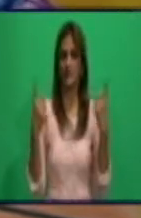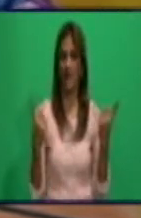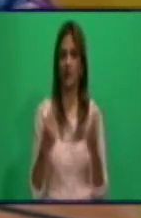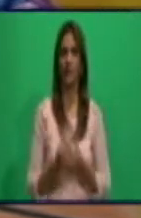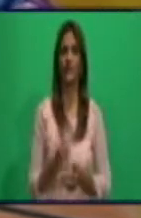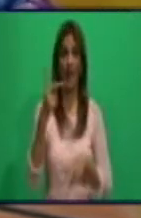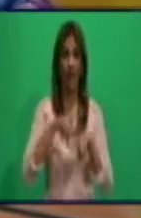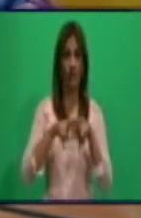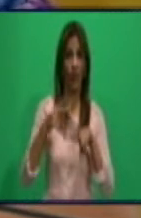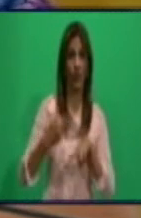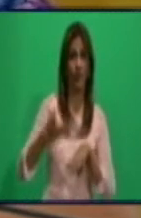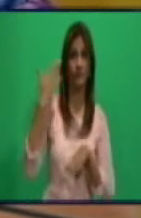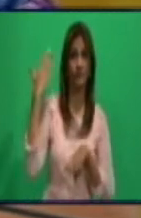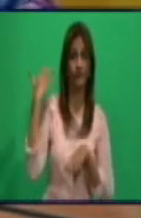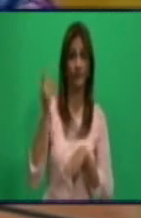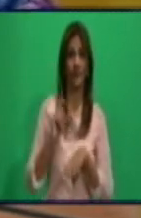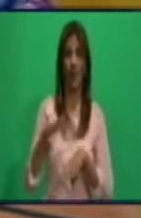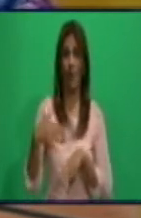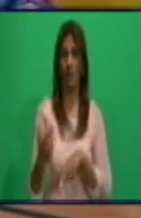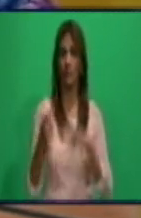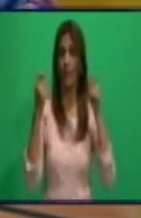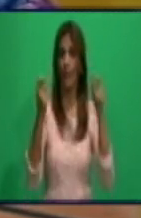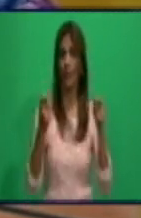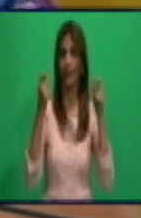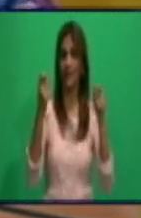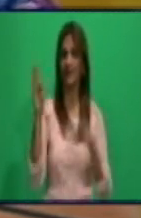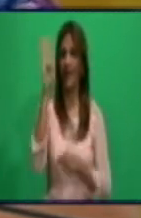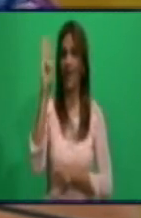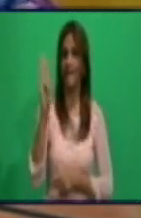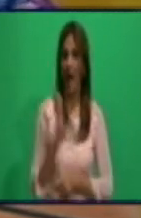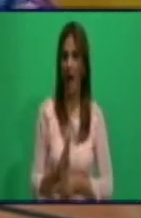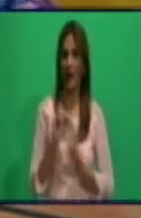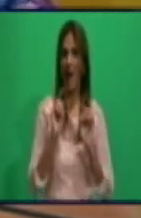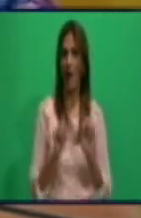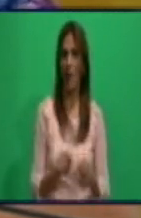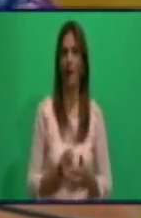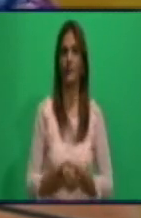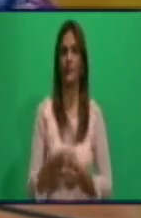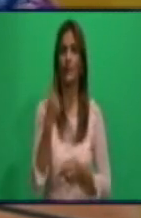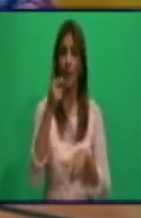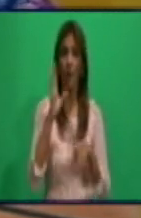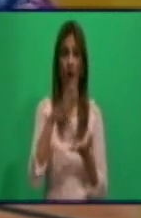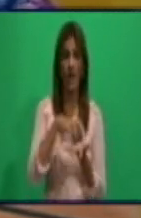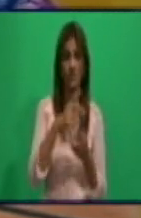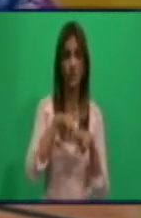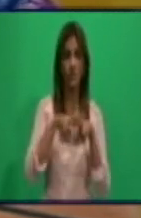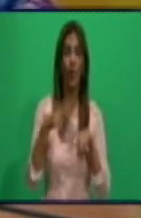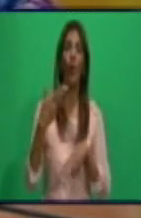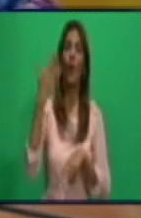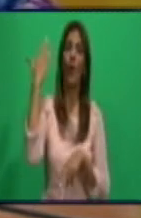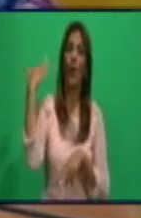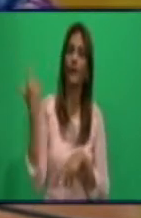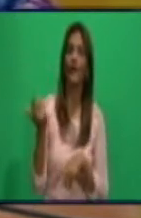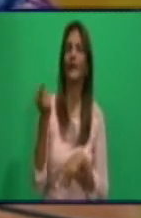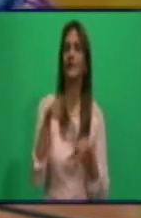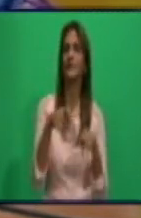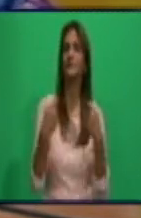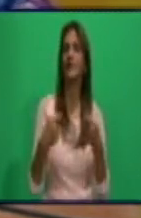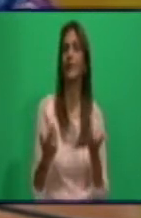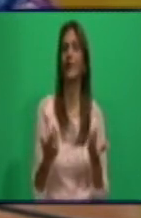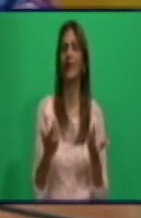que es precisamente la protesta de baraguá un hecho de mucha intransigencia revolucionaria que nos tiene que servir también